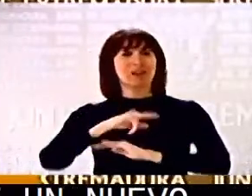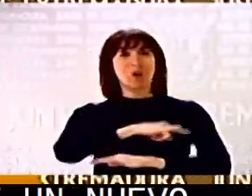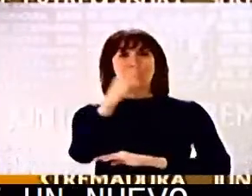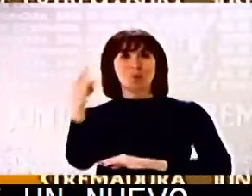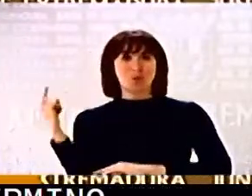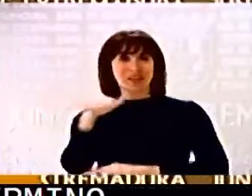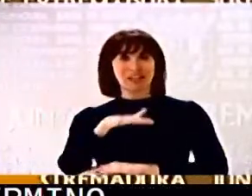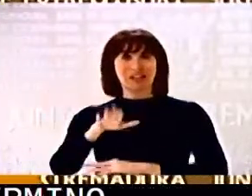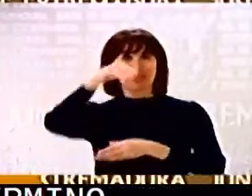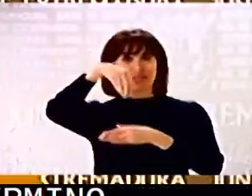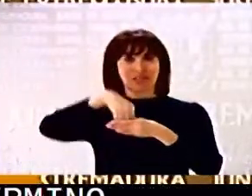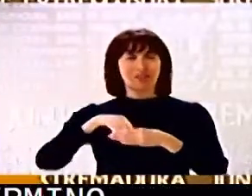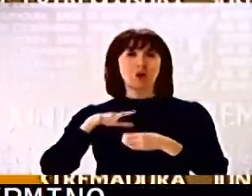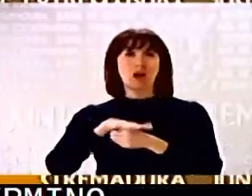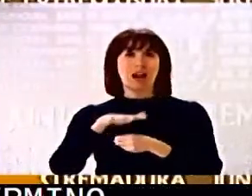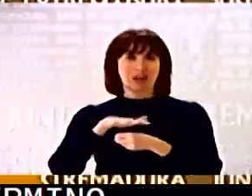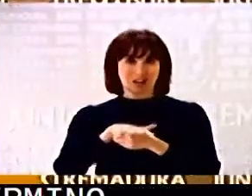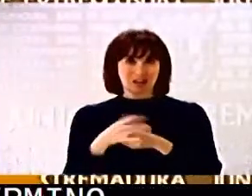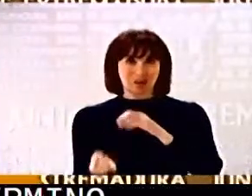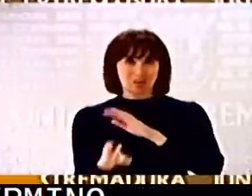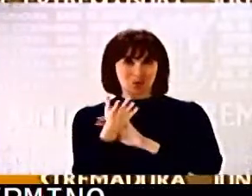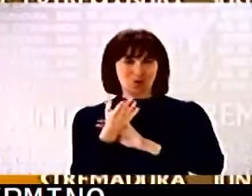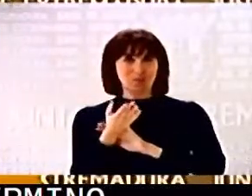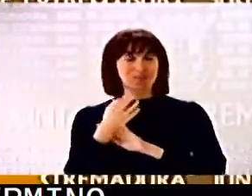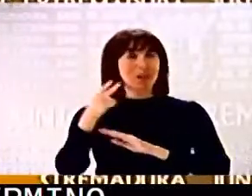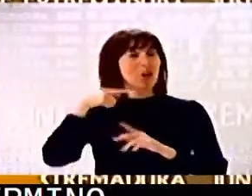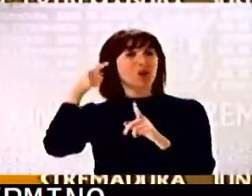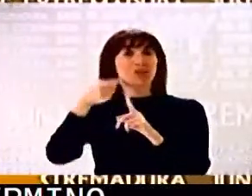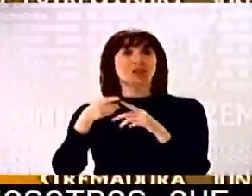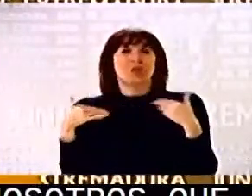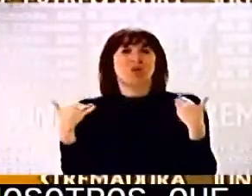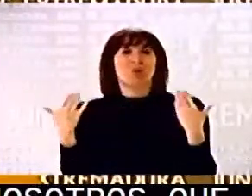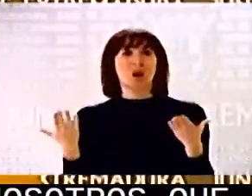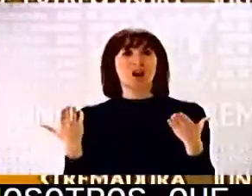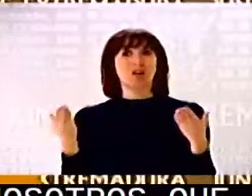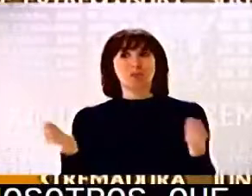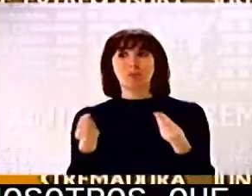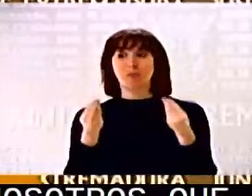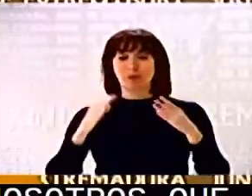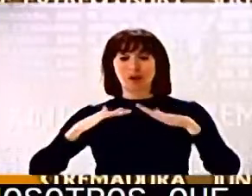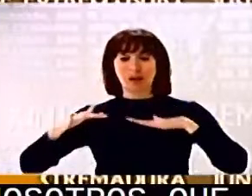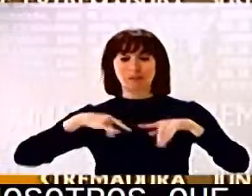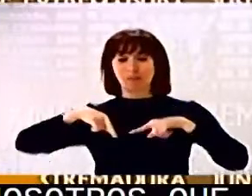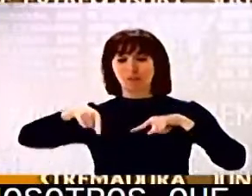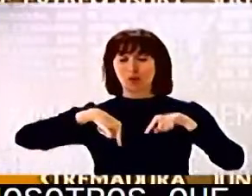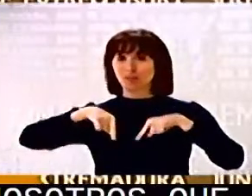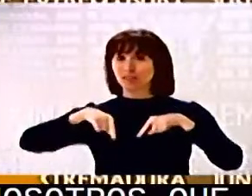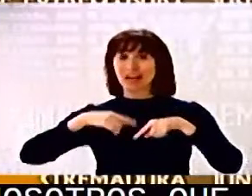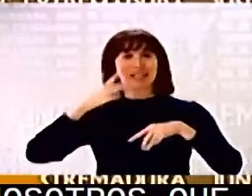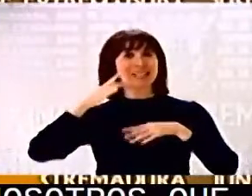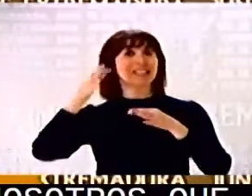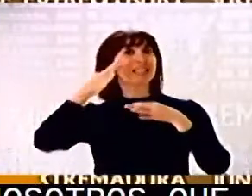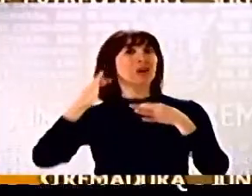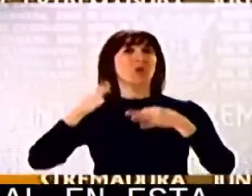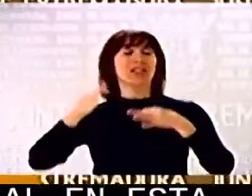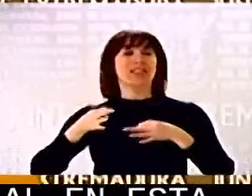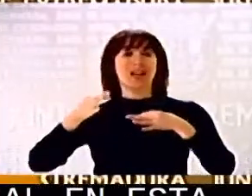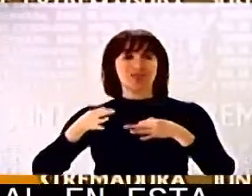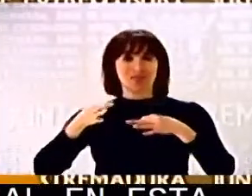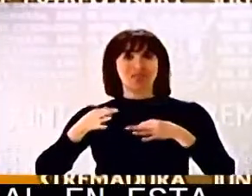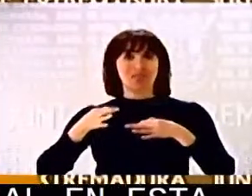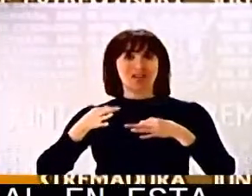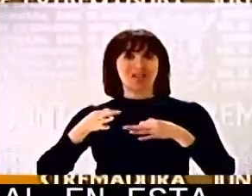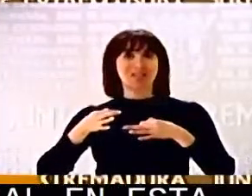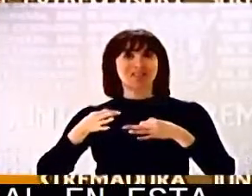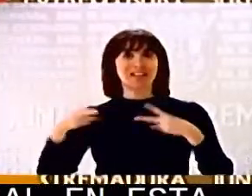término municipal de Alcántara. El objetivo no es otro que mejorar la movilidad y la seguridad vial en esta carretera para